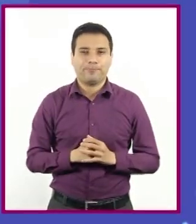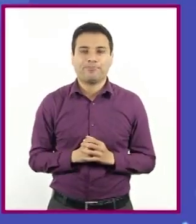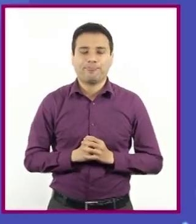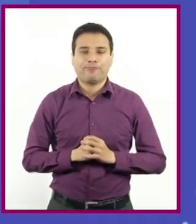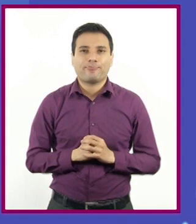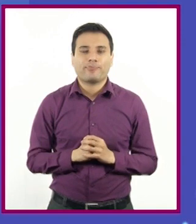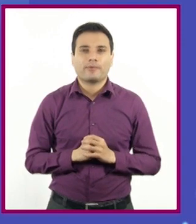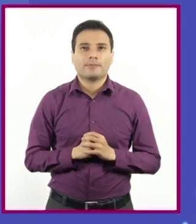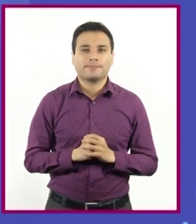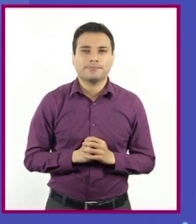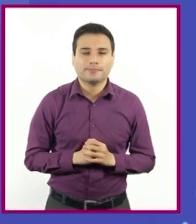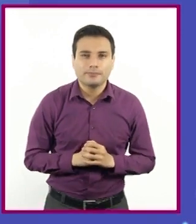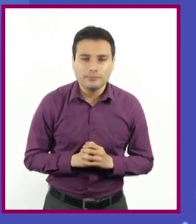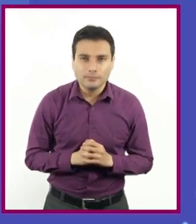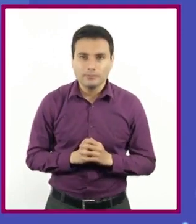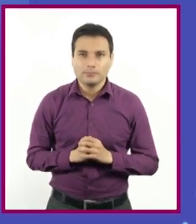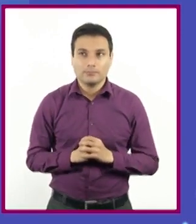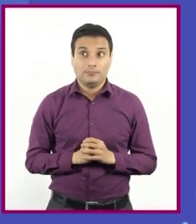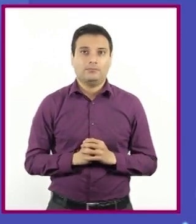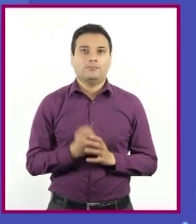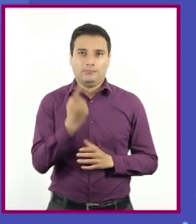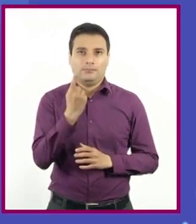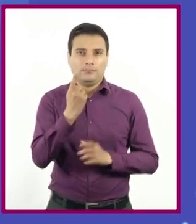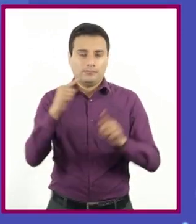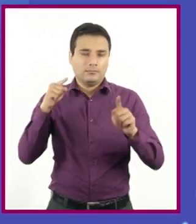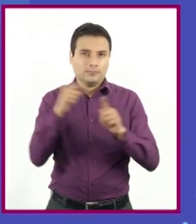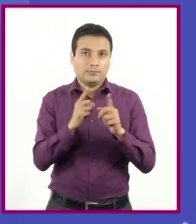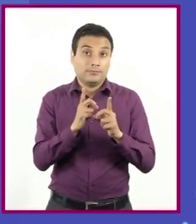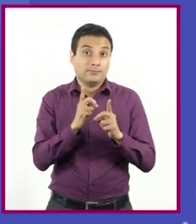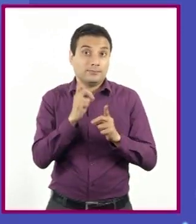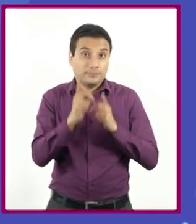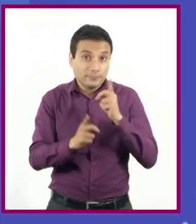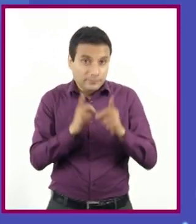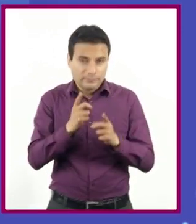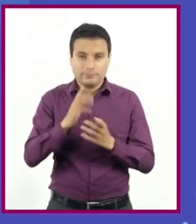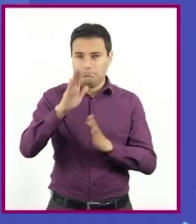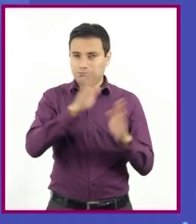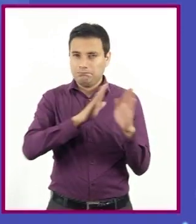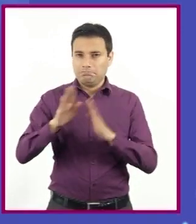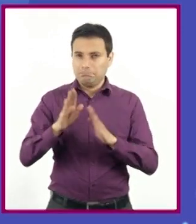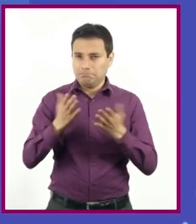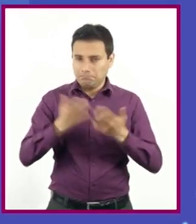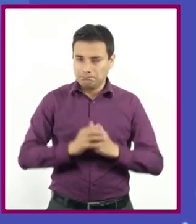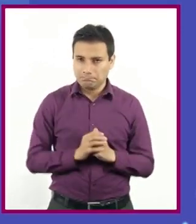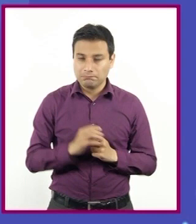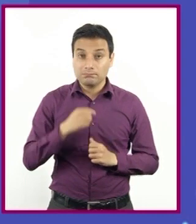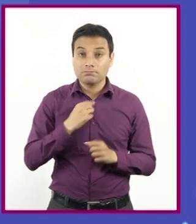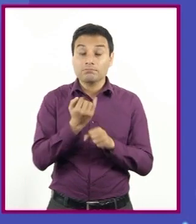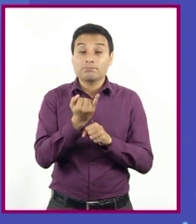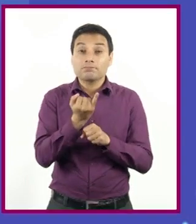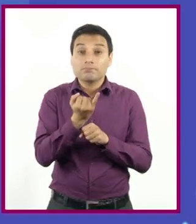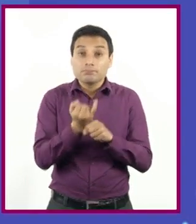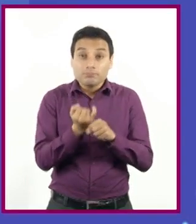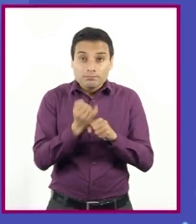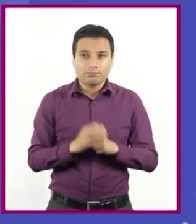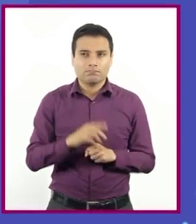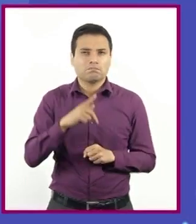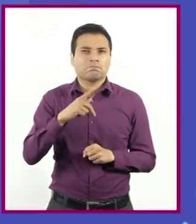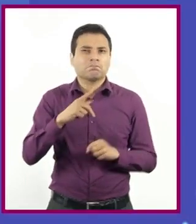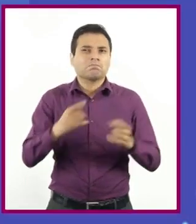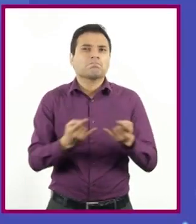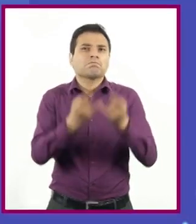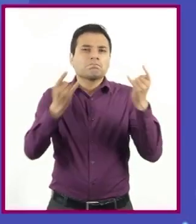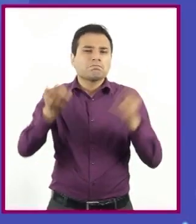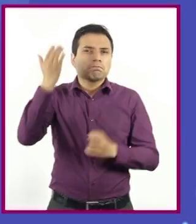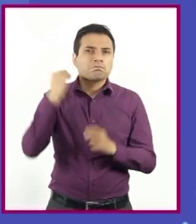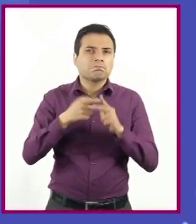una sección se centrará en los deportes y en particular en artes marciales y capoeira, debo buscar información sobre su antigüedad,